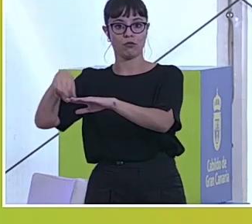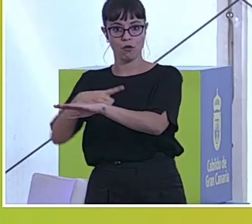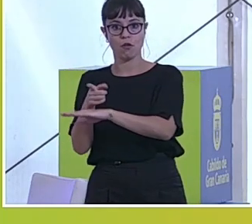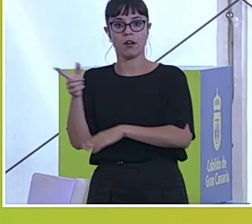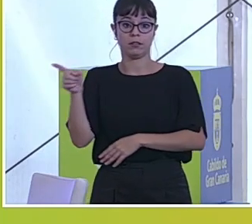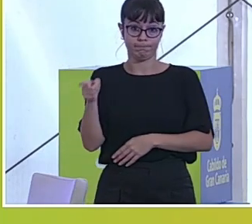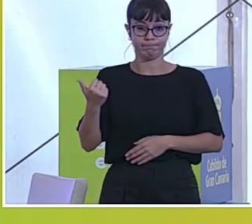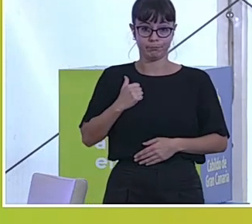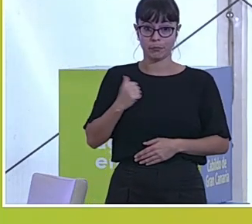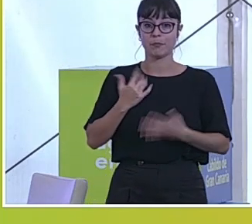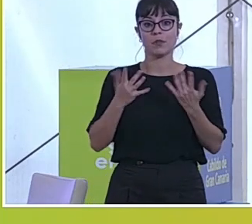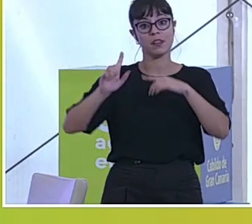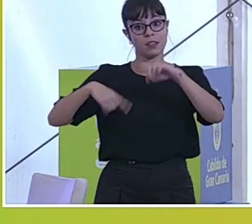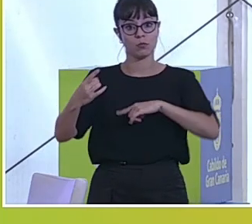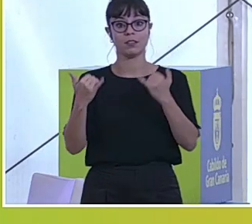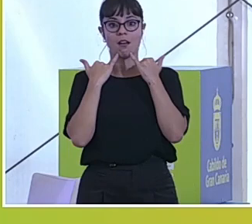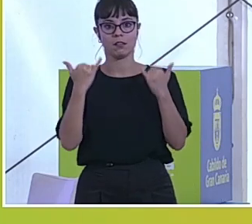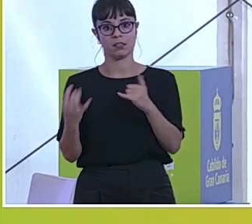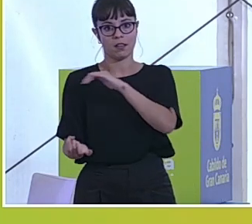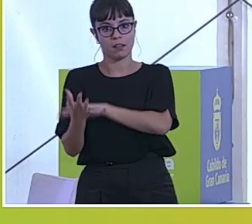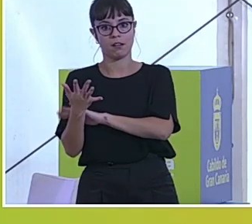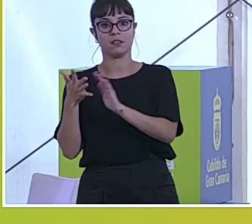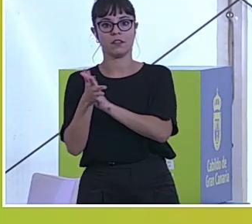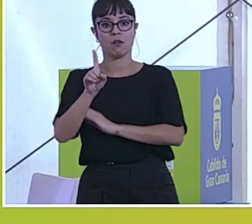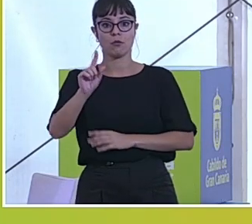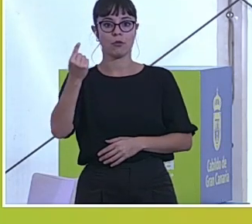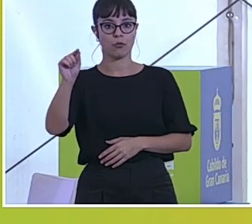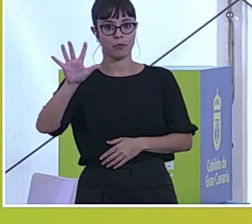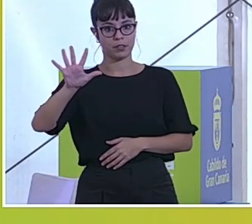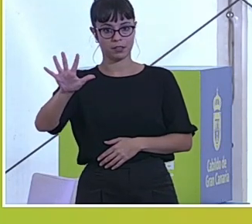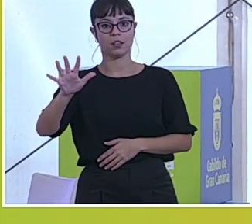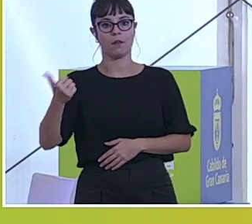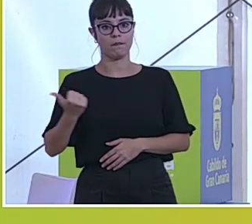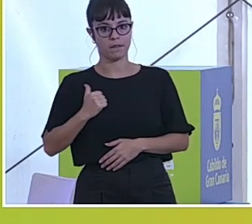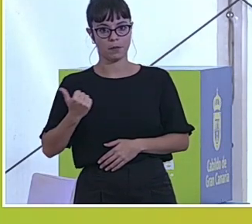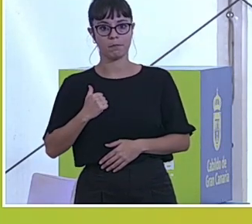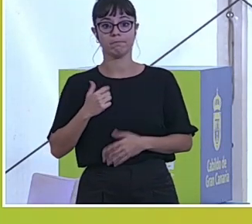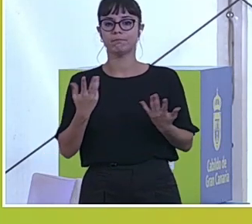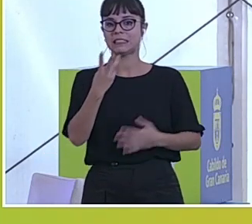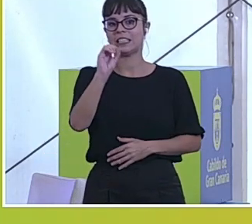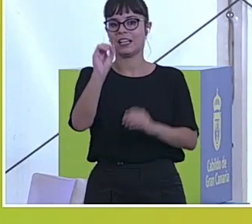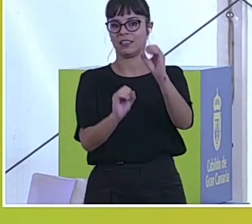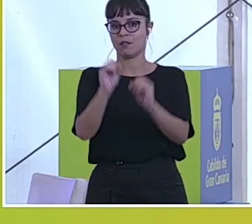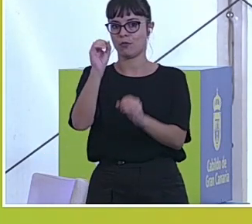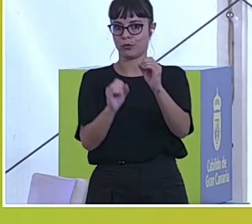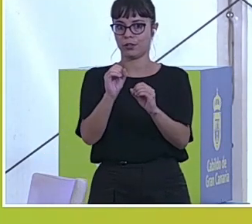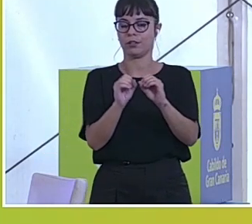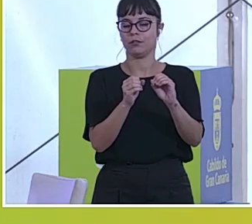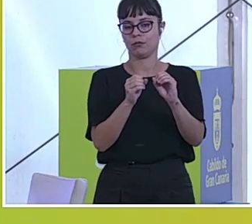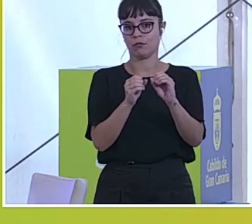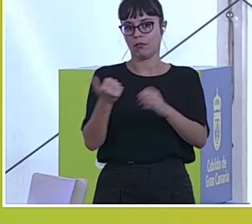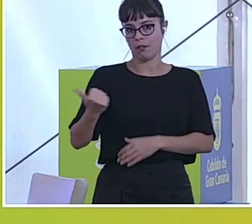en energía eléctrica, recuperaríamos 1,5, ¿vale? Esa es la eficiencia de aproximadamente un 30%. O sea, es una